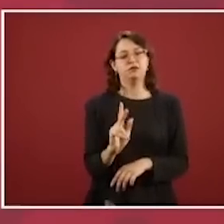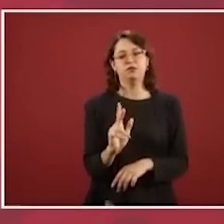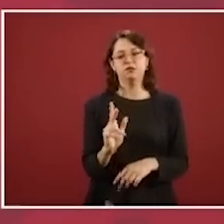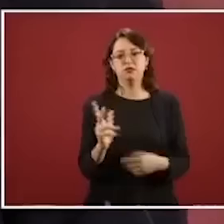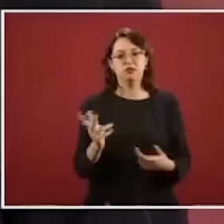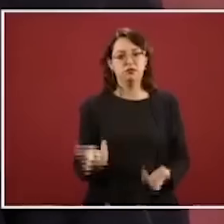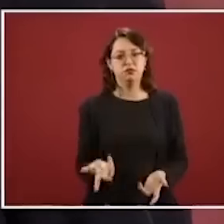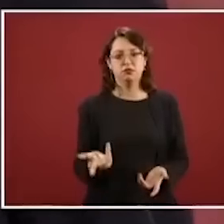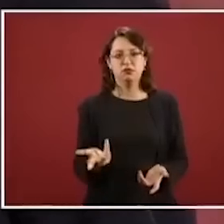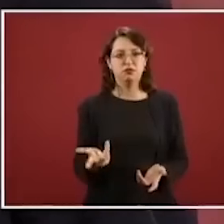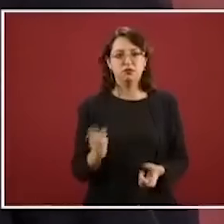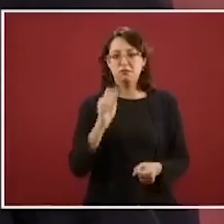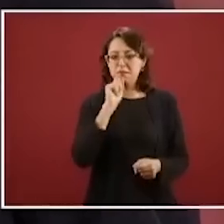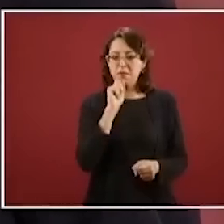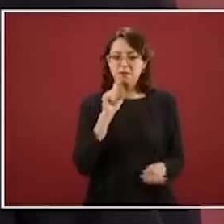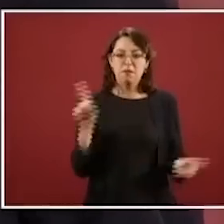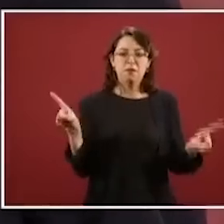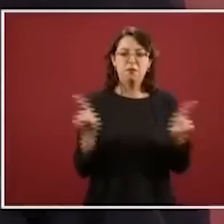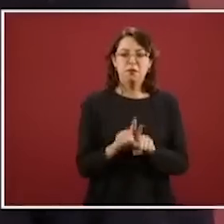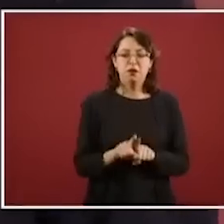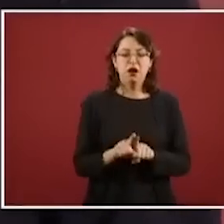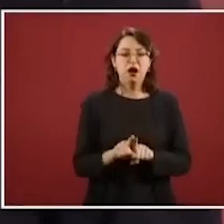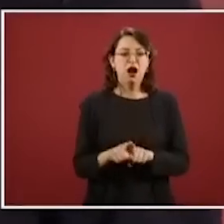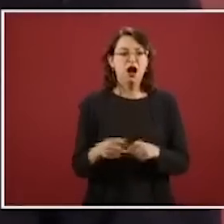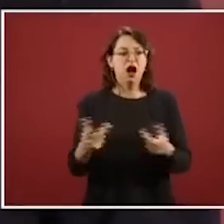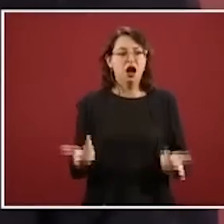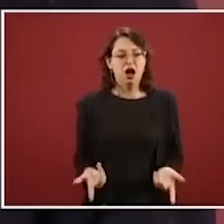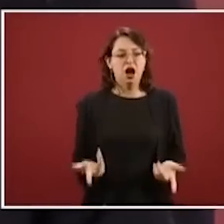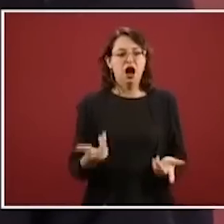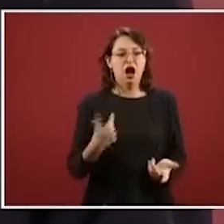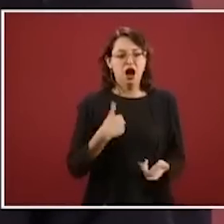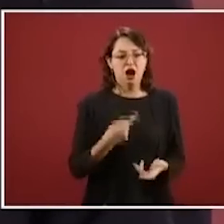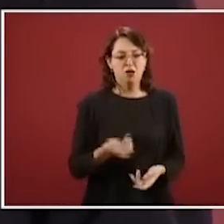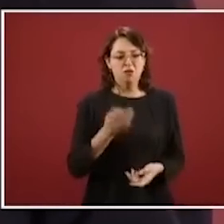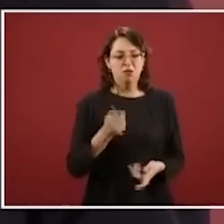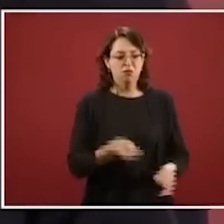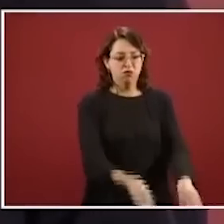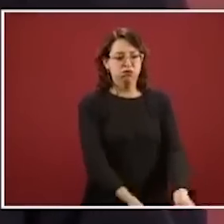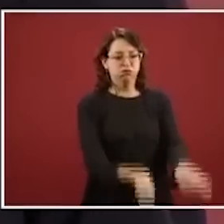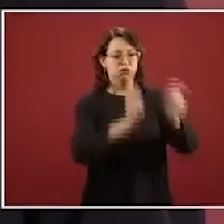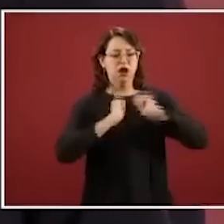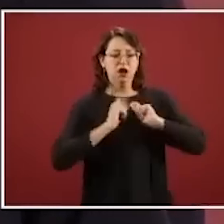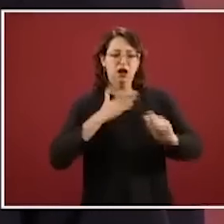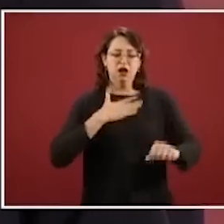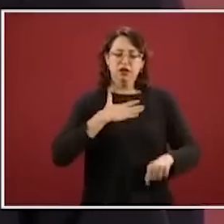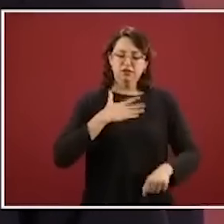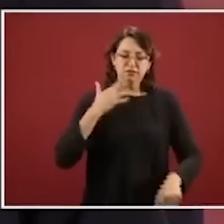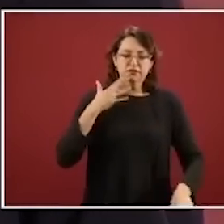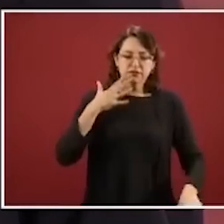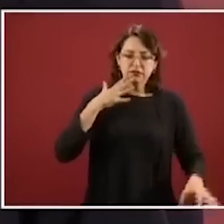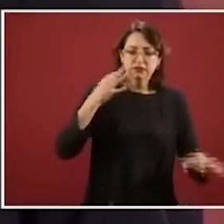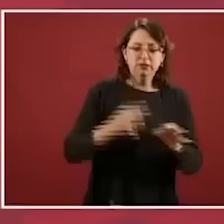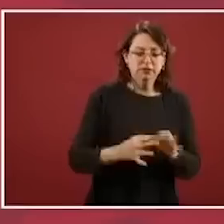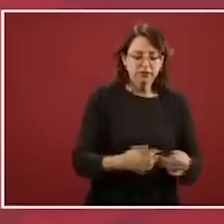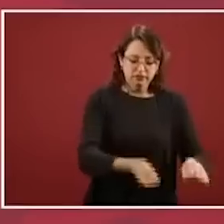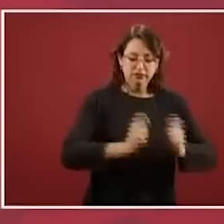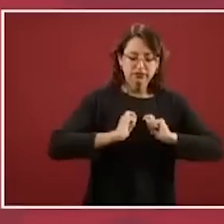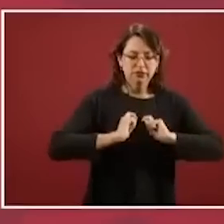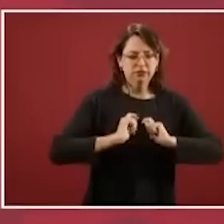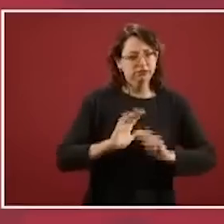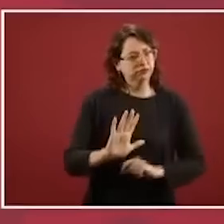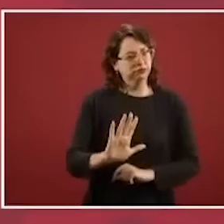sudar calenturas ajenas, que cada quien asuma su